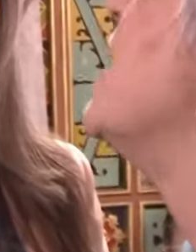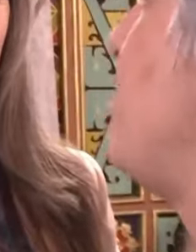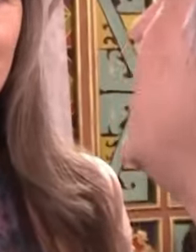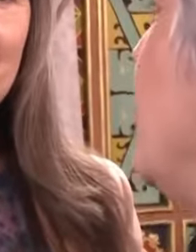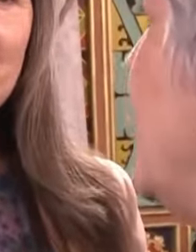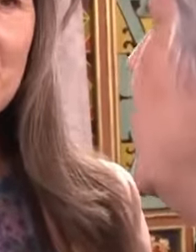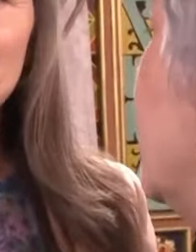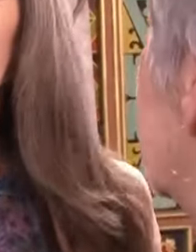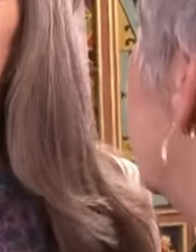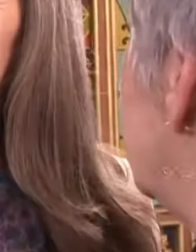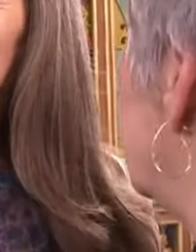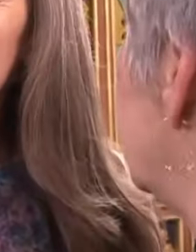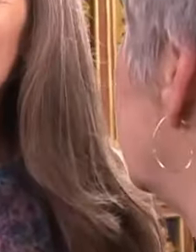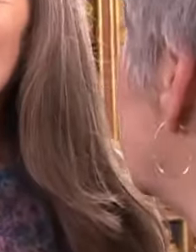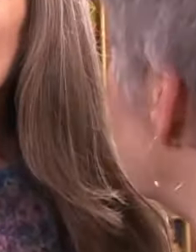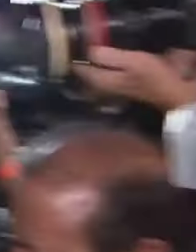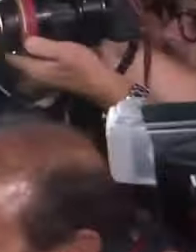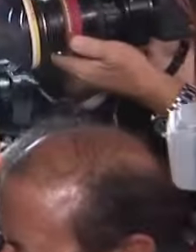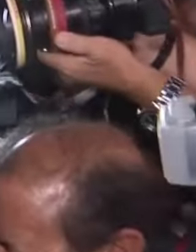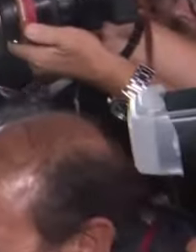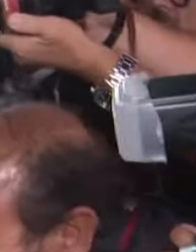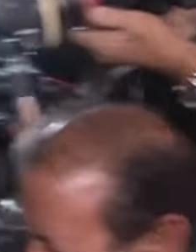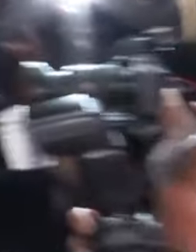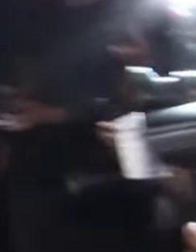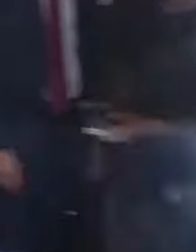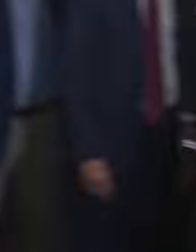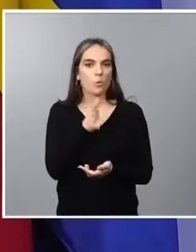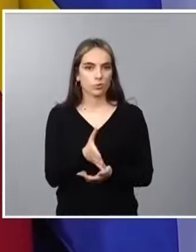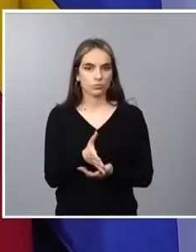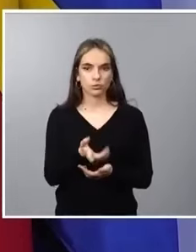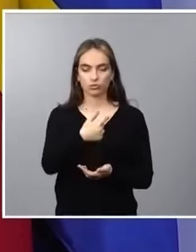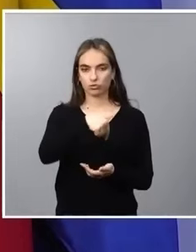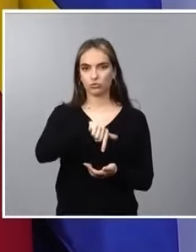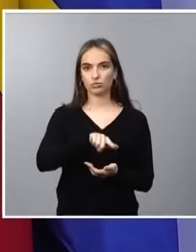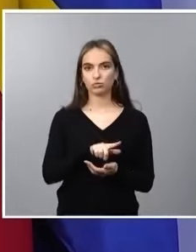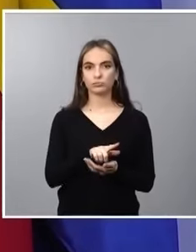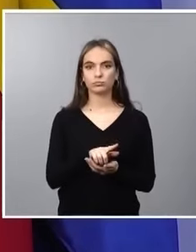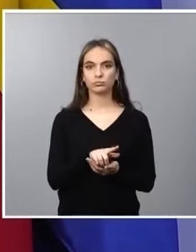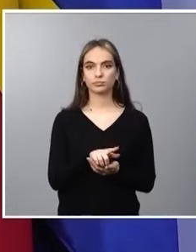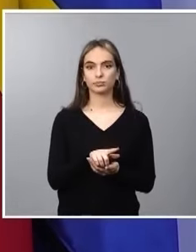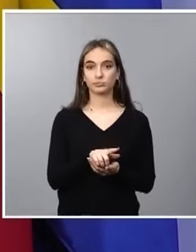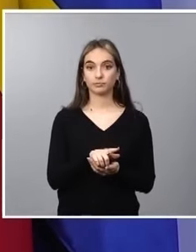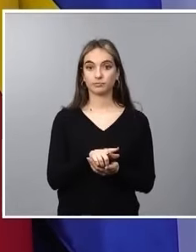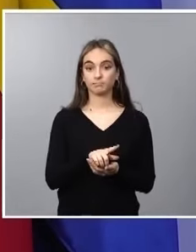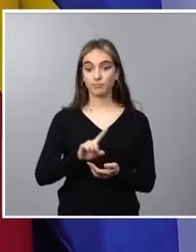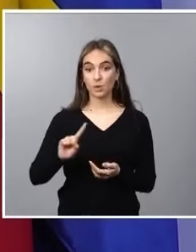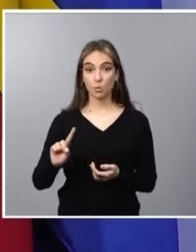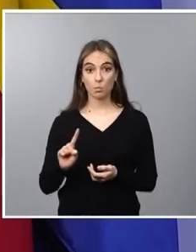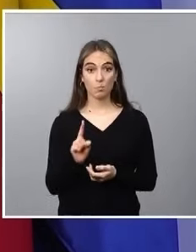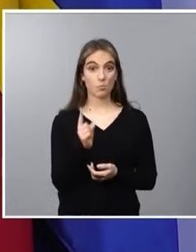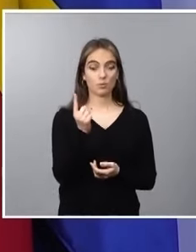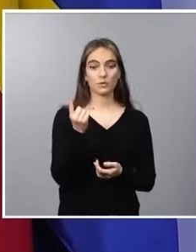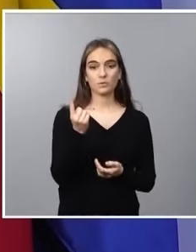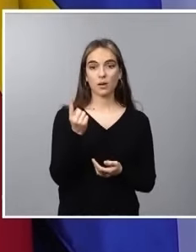que llame a declarar como testigo a la exministra de Industria, Reyes Maroto. ATUIR, ya saben, es una de las